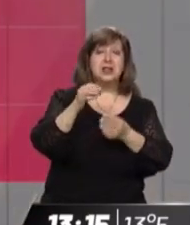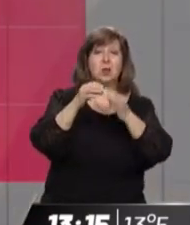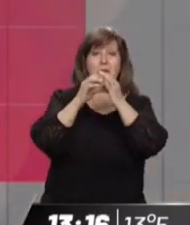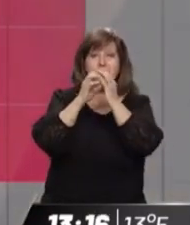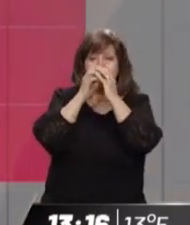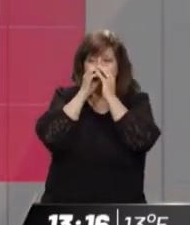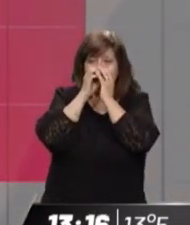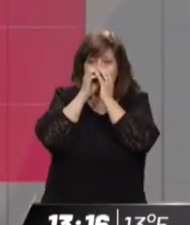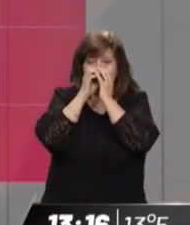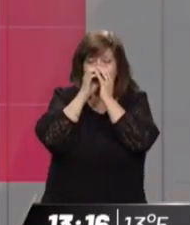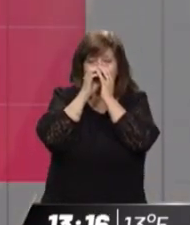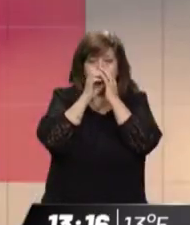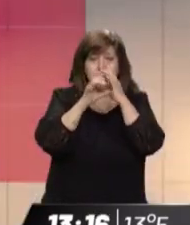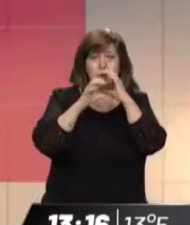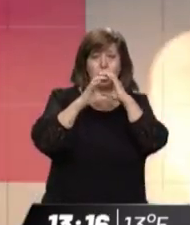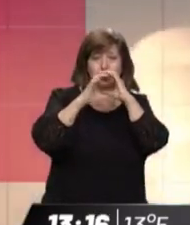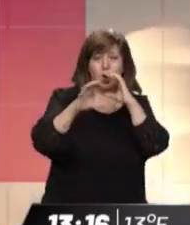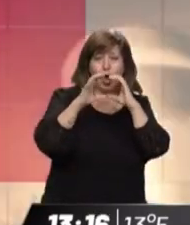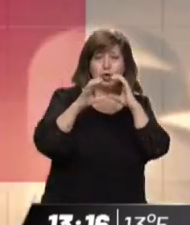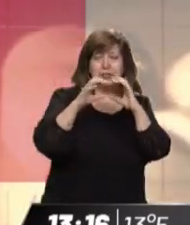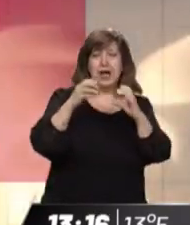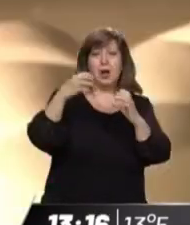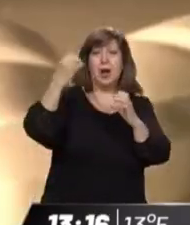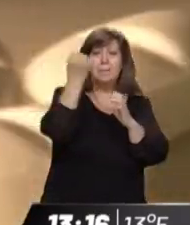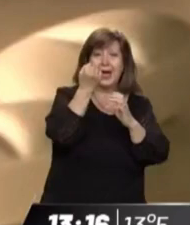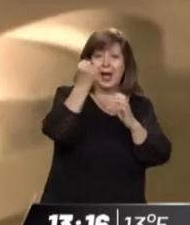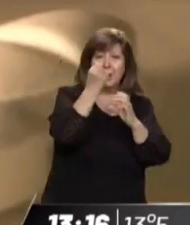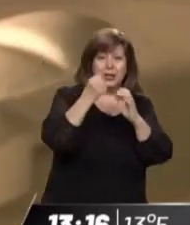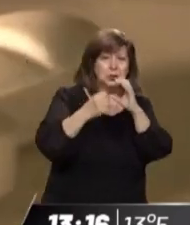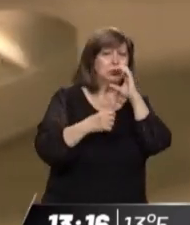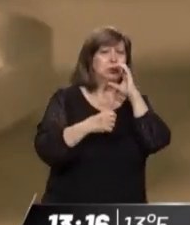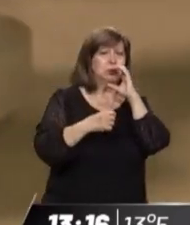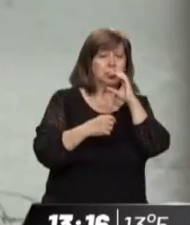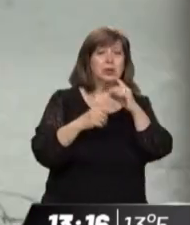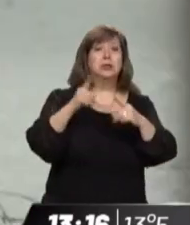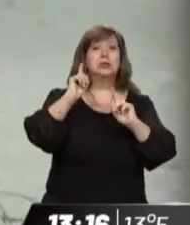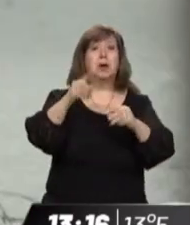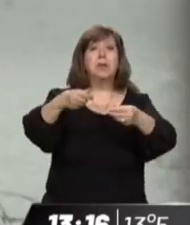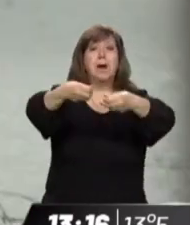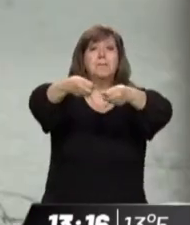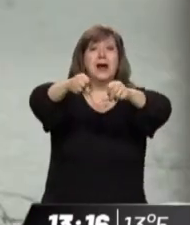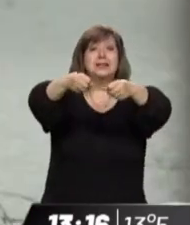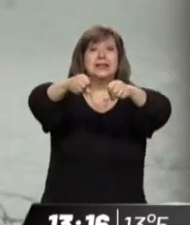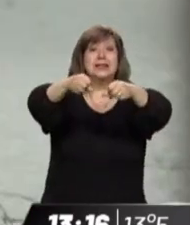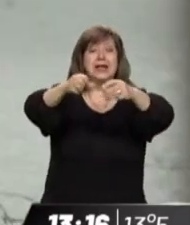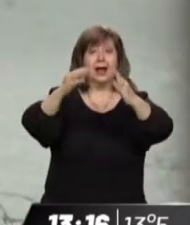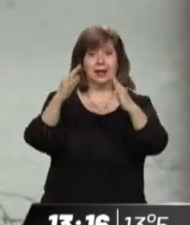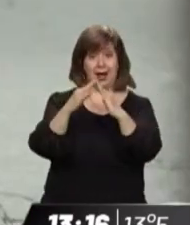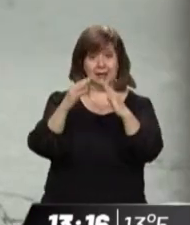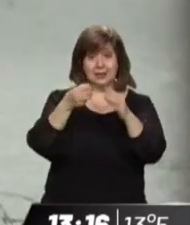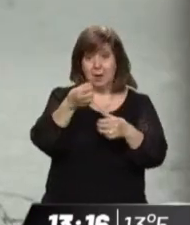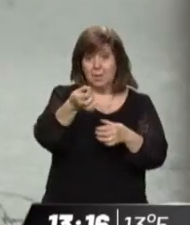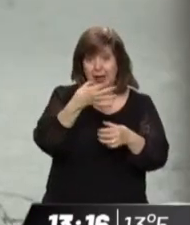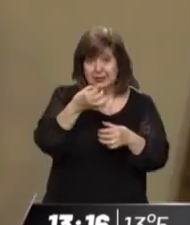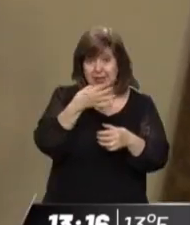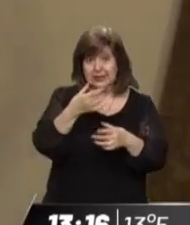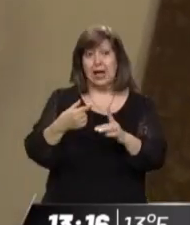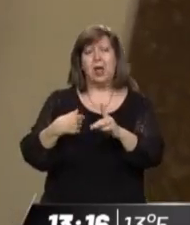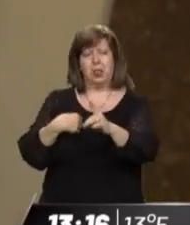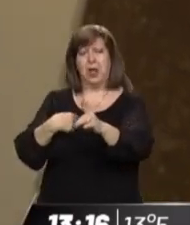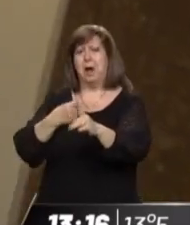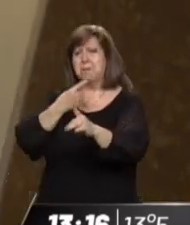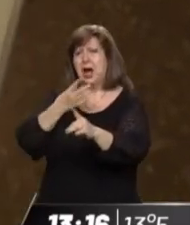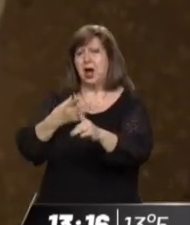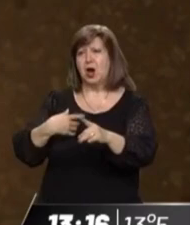la marihuana y las pastillas. Estas últimas pueden ser las que están en casa, que al mezclarlas con otras sustancias, como el alcohol,